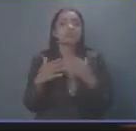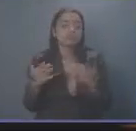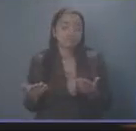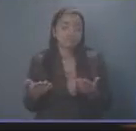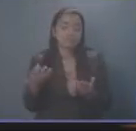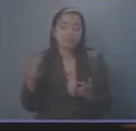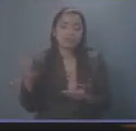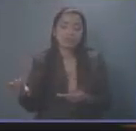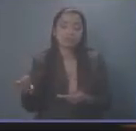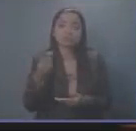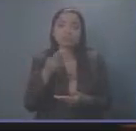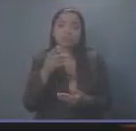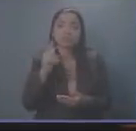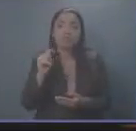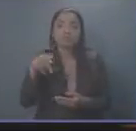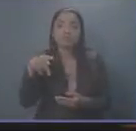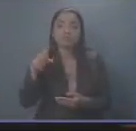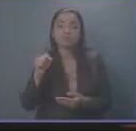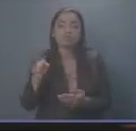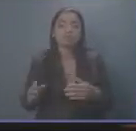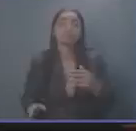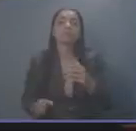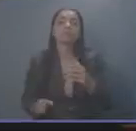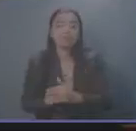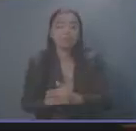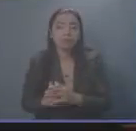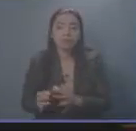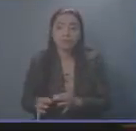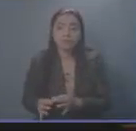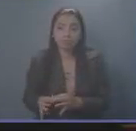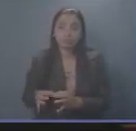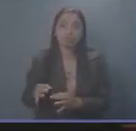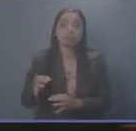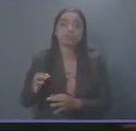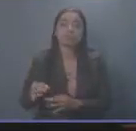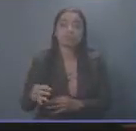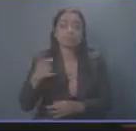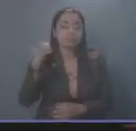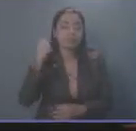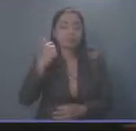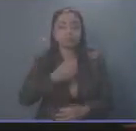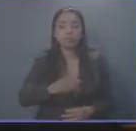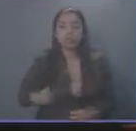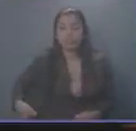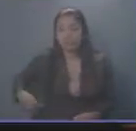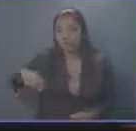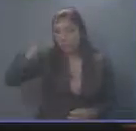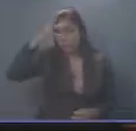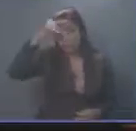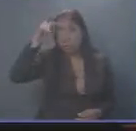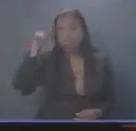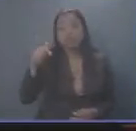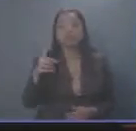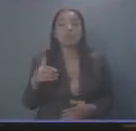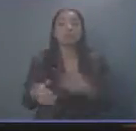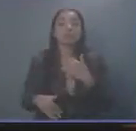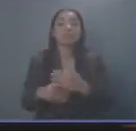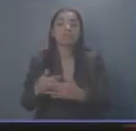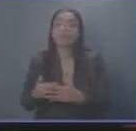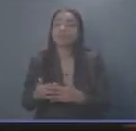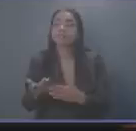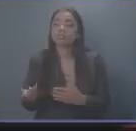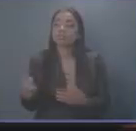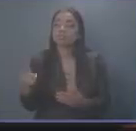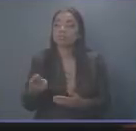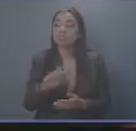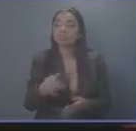mandaron a suspender la cancelación de este programa que había sido ordenado por el presidente Trump. Es en ese marco que se ven